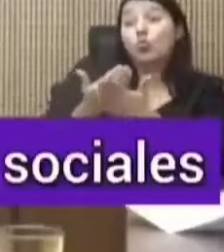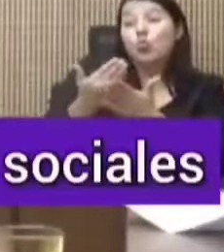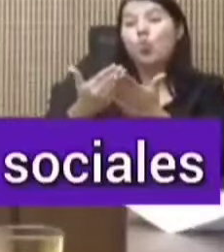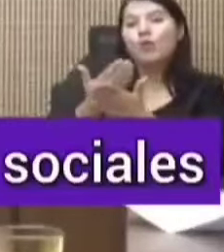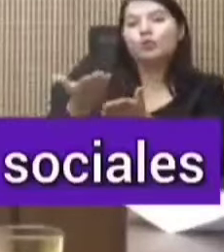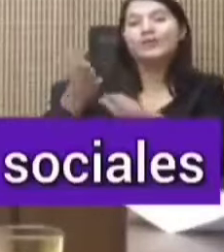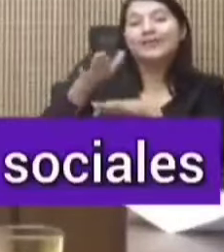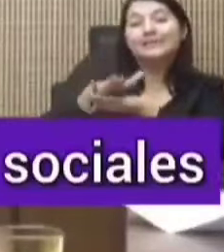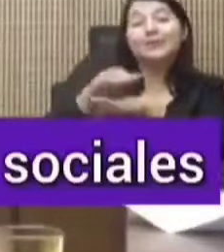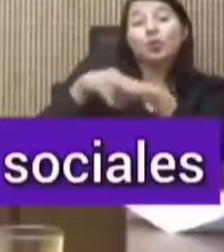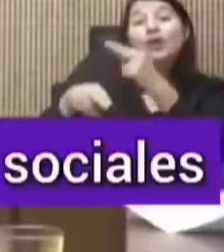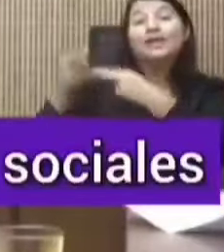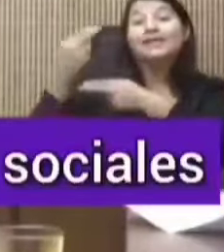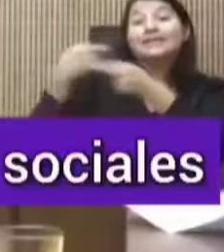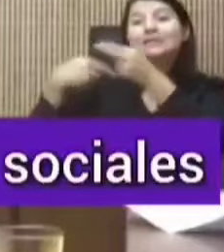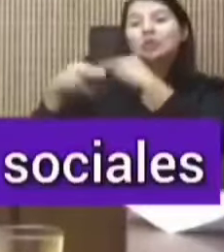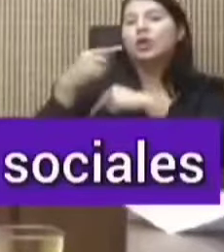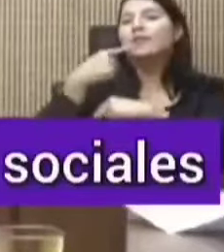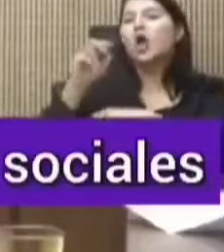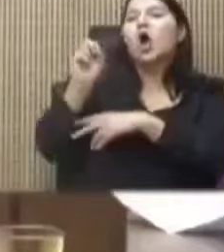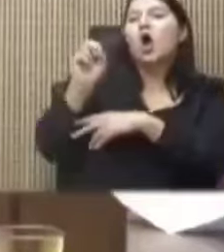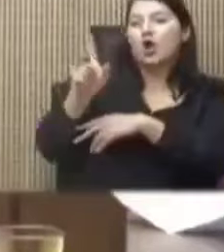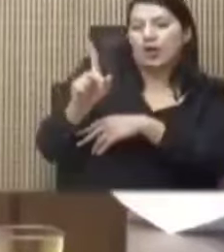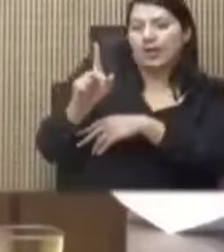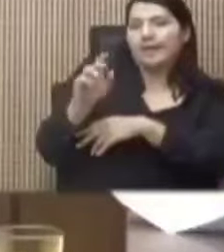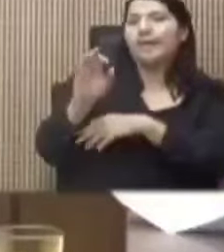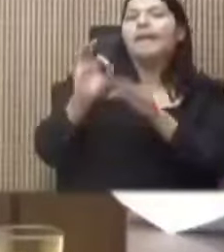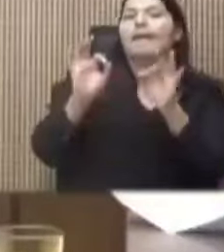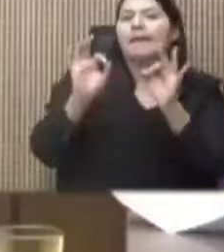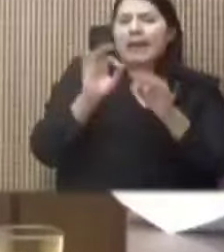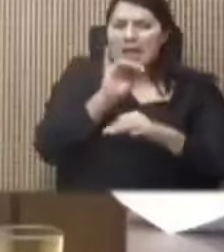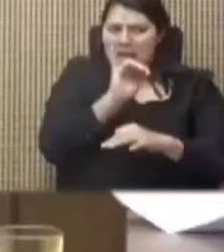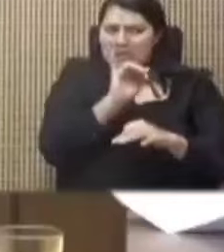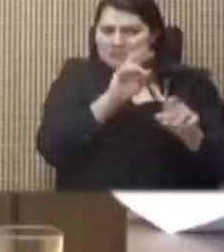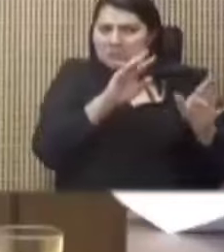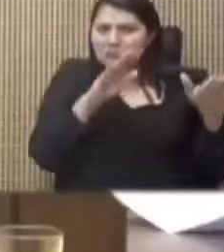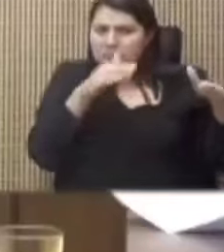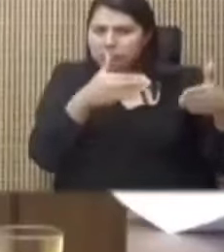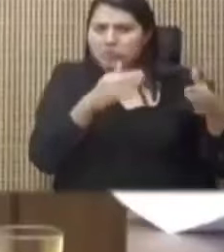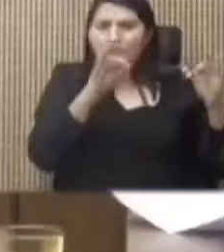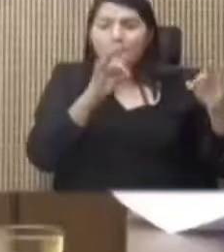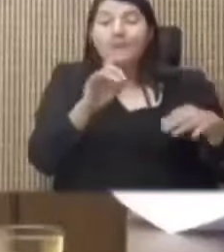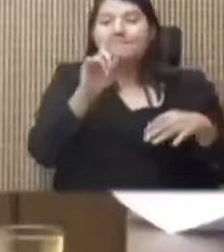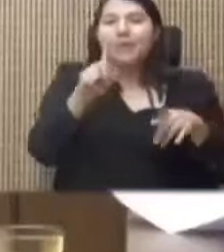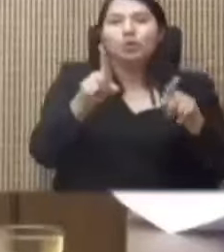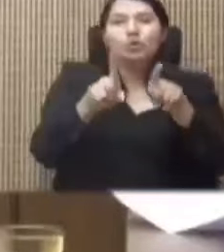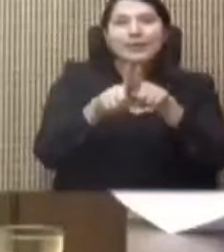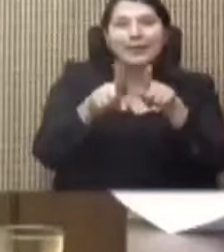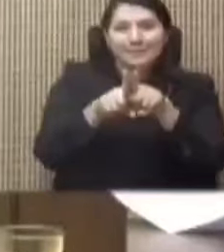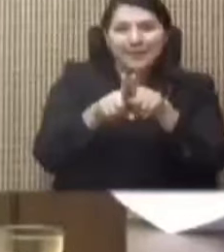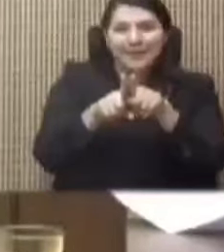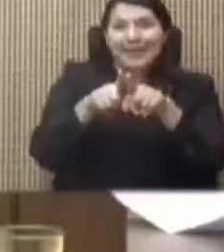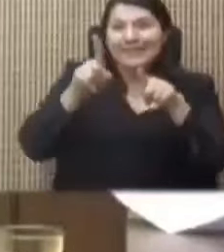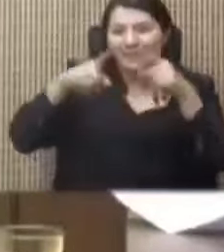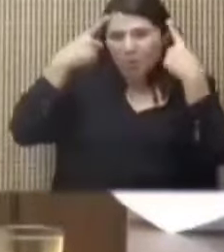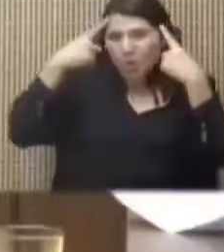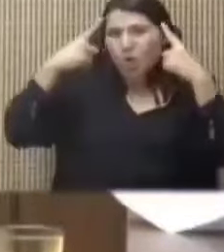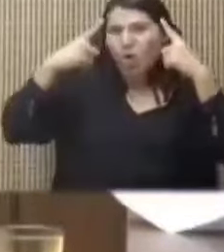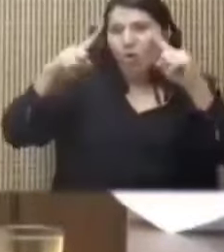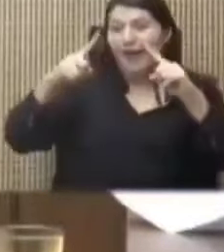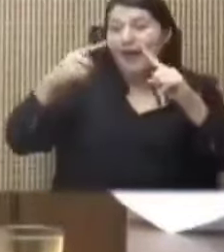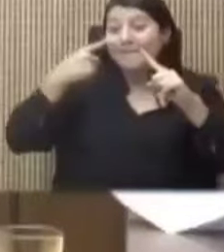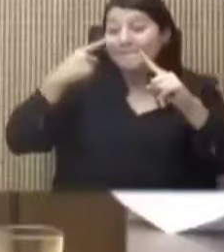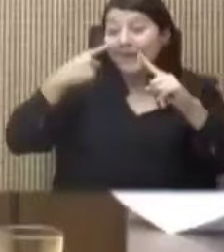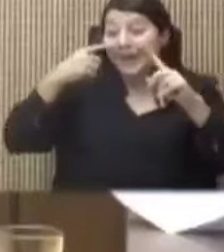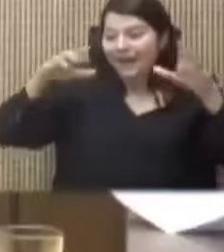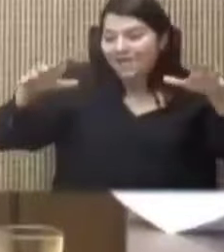debemos analizar la historia de los movimientos sociales, porque además buena parte de las conquistas no han sido por una persona, ni